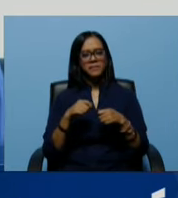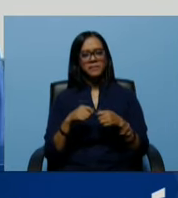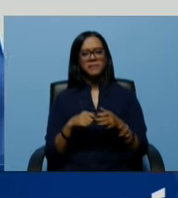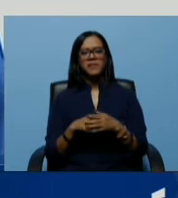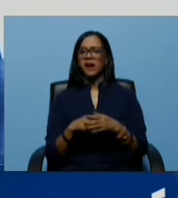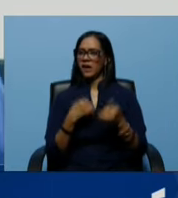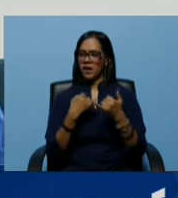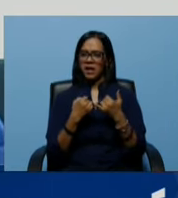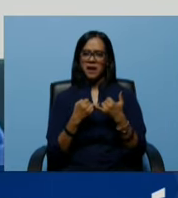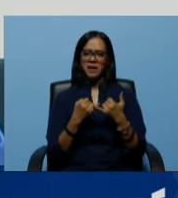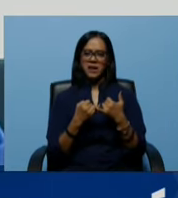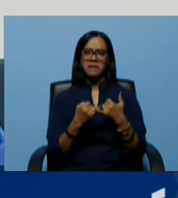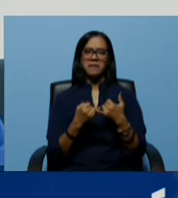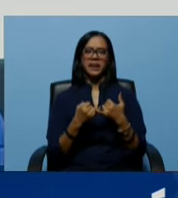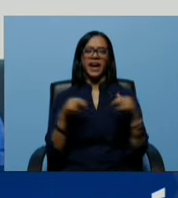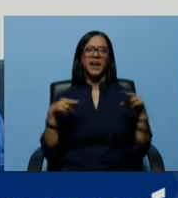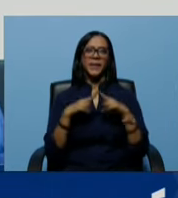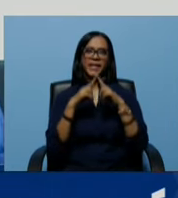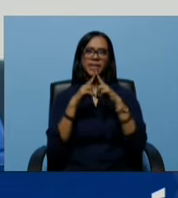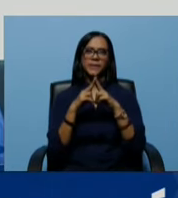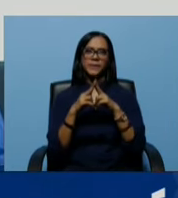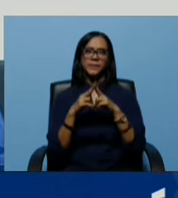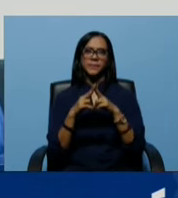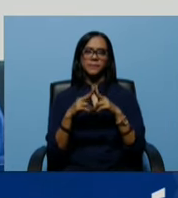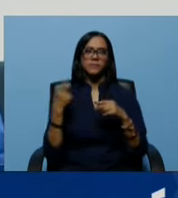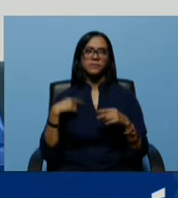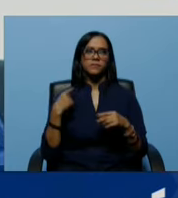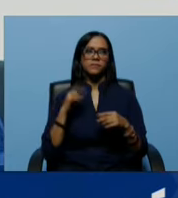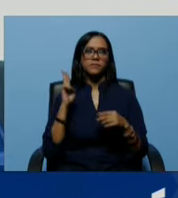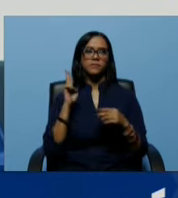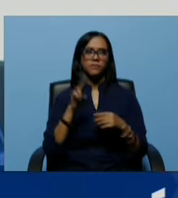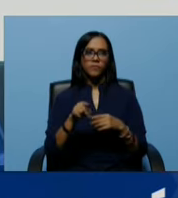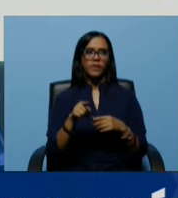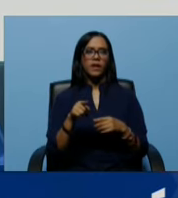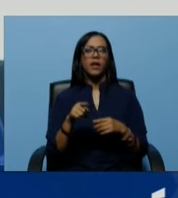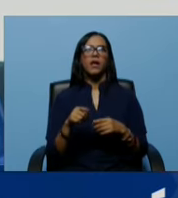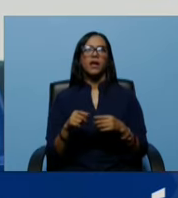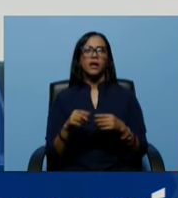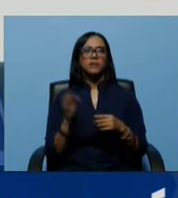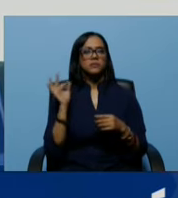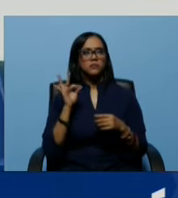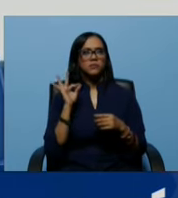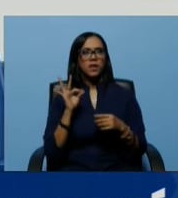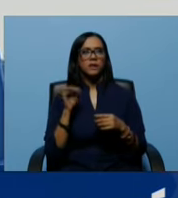el último encuentro que tuvieron con usted, expusieron sus